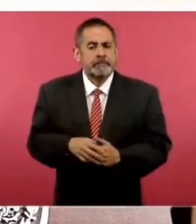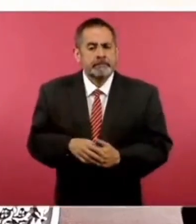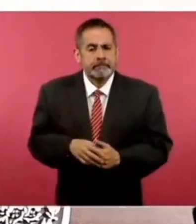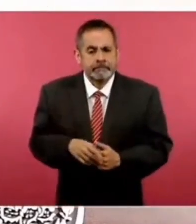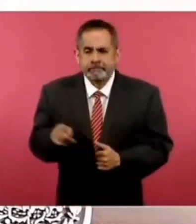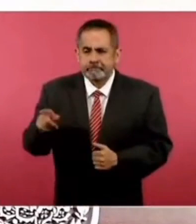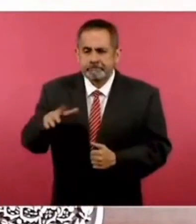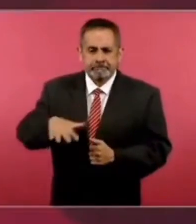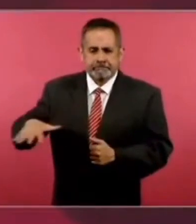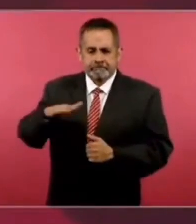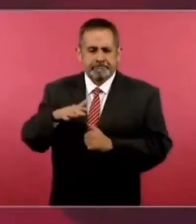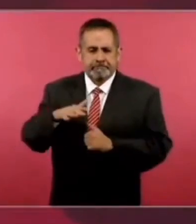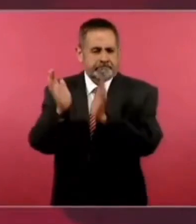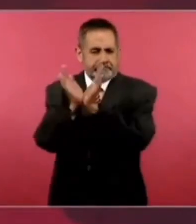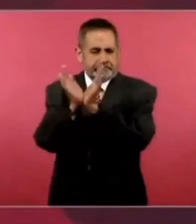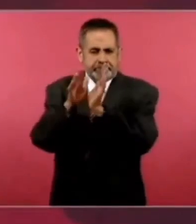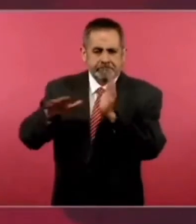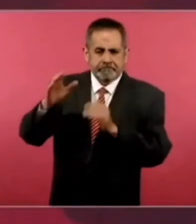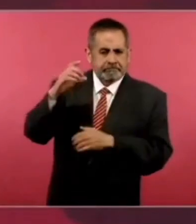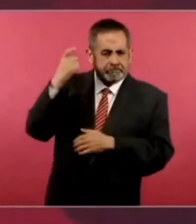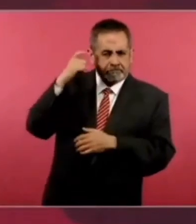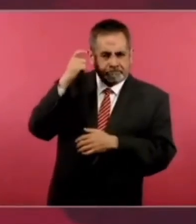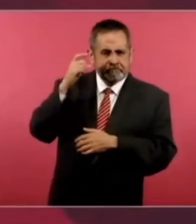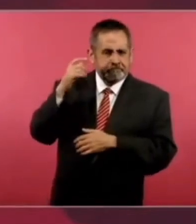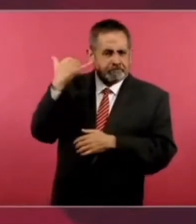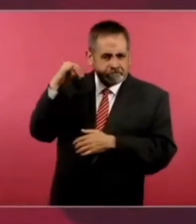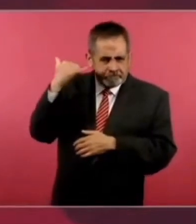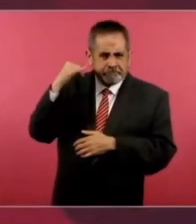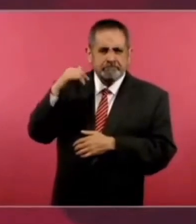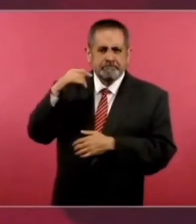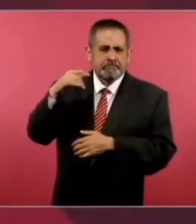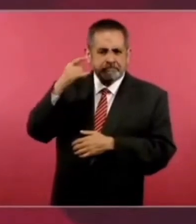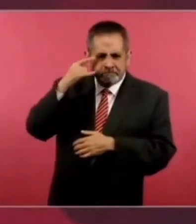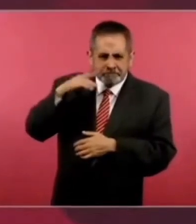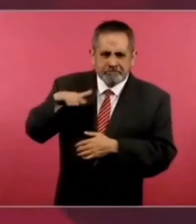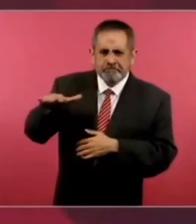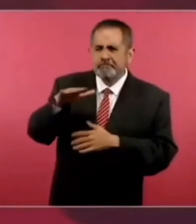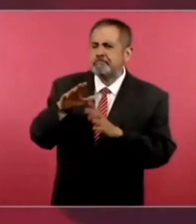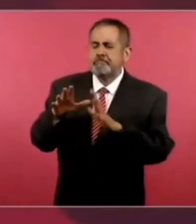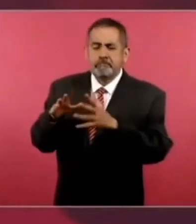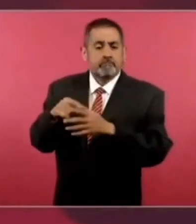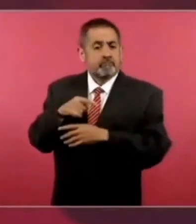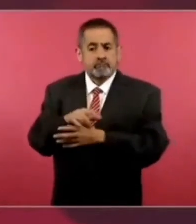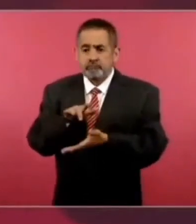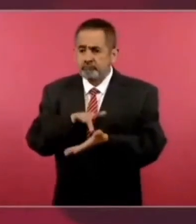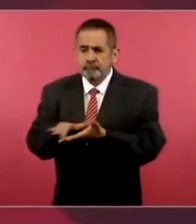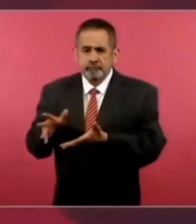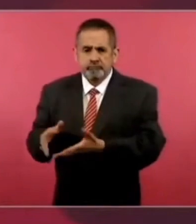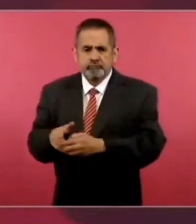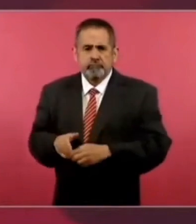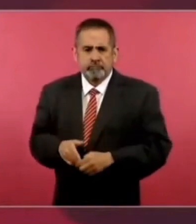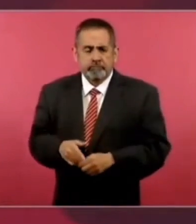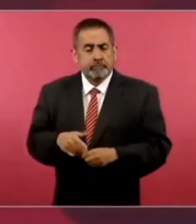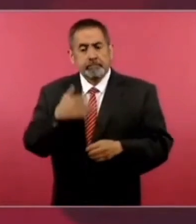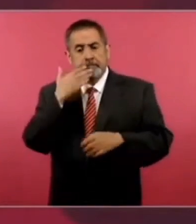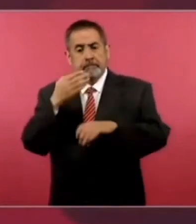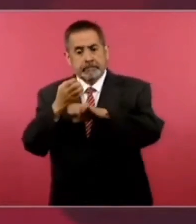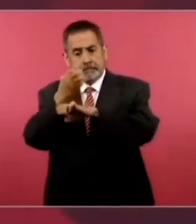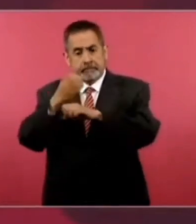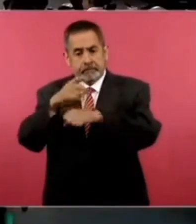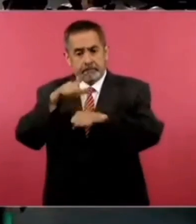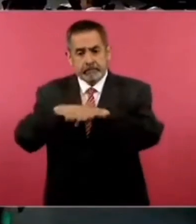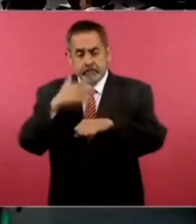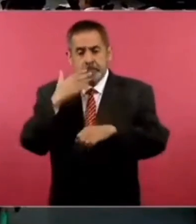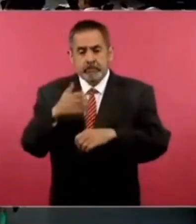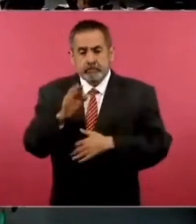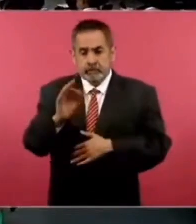de la península de Yucatán. Es algo que ella está impulsando muy bien. Eso y a nivel estatal. Pero eso a nivel